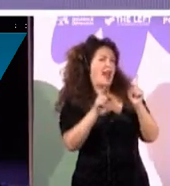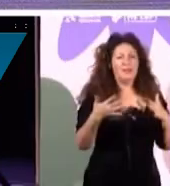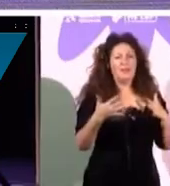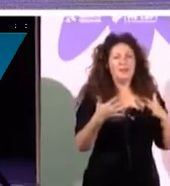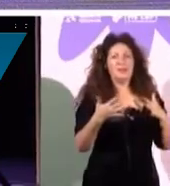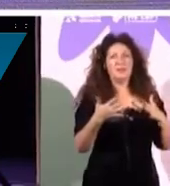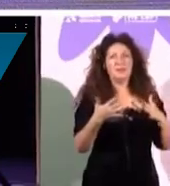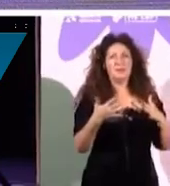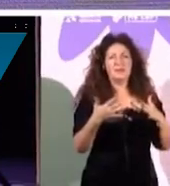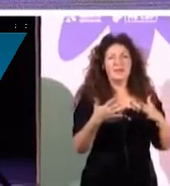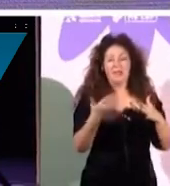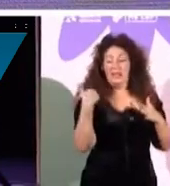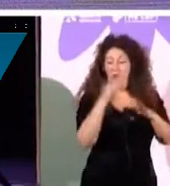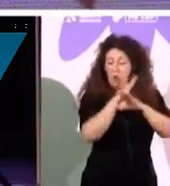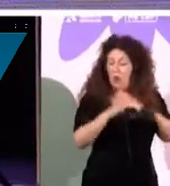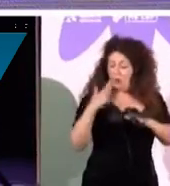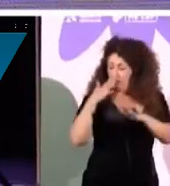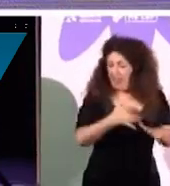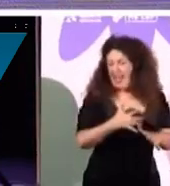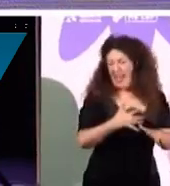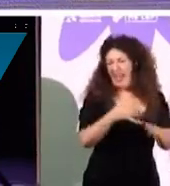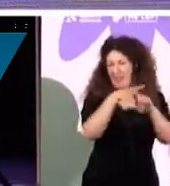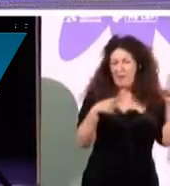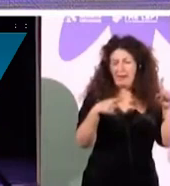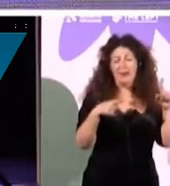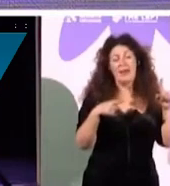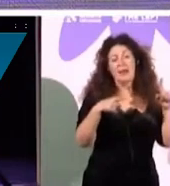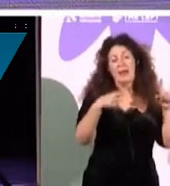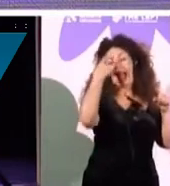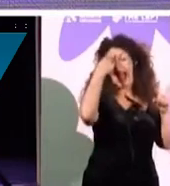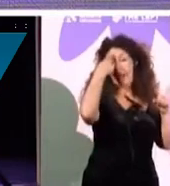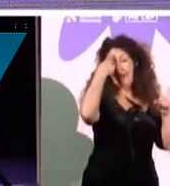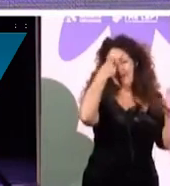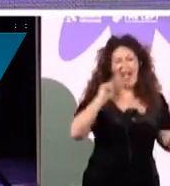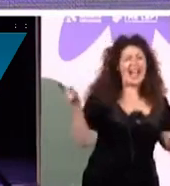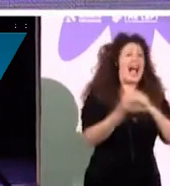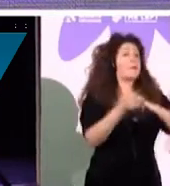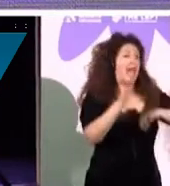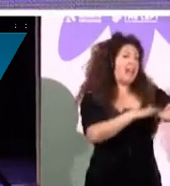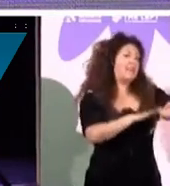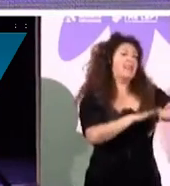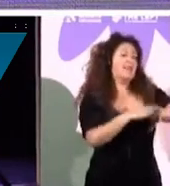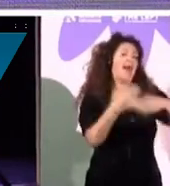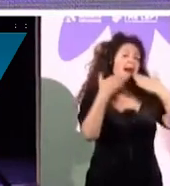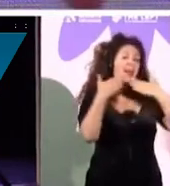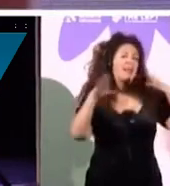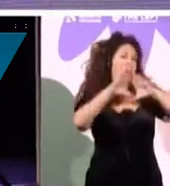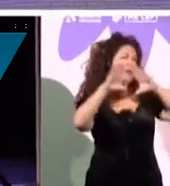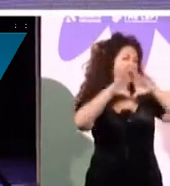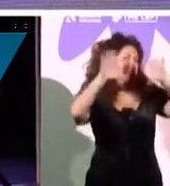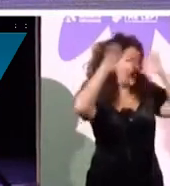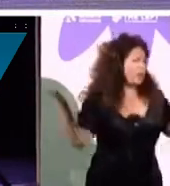esta no sé qué también o sea el Ramón espinar ayer en una entrevista en el diario La razón diciendo que Pablo Iglesias es el ejemplo